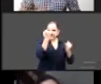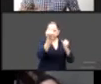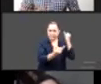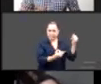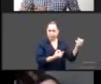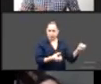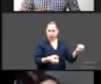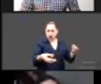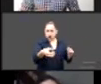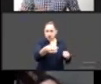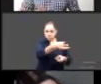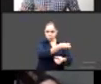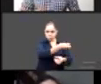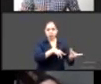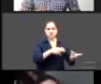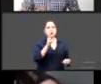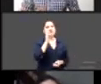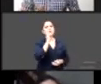esta problemática actual.